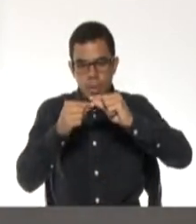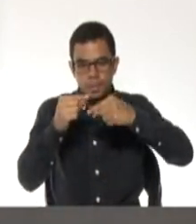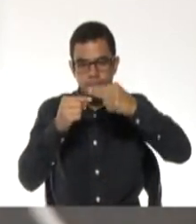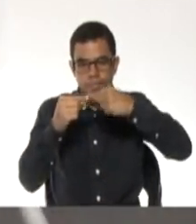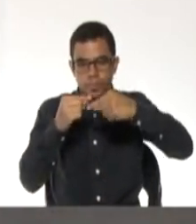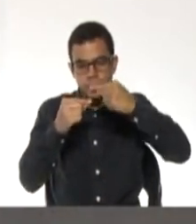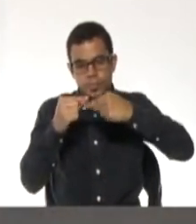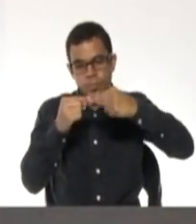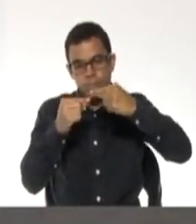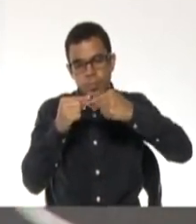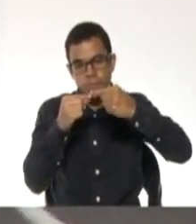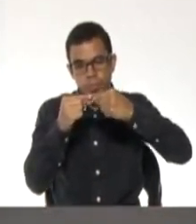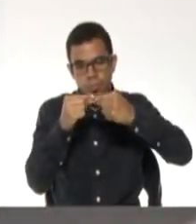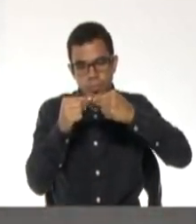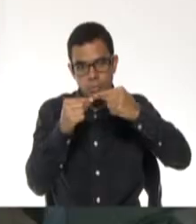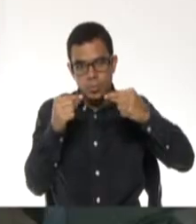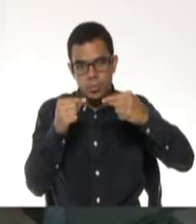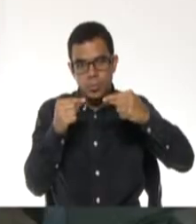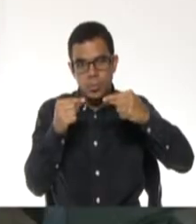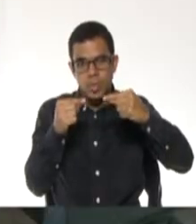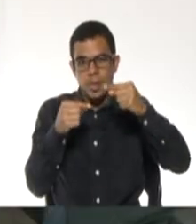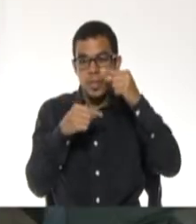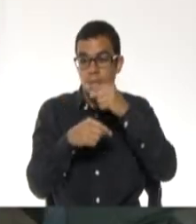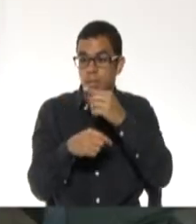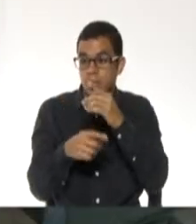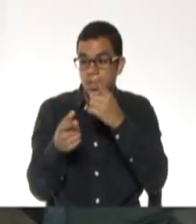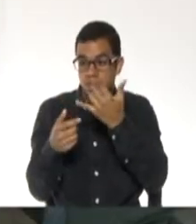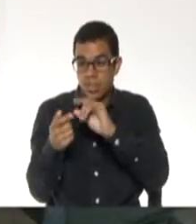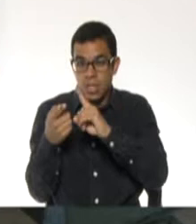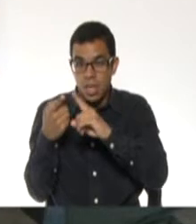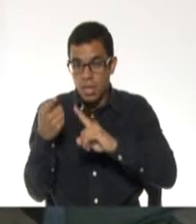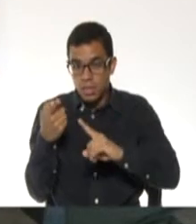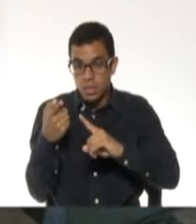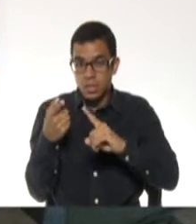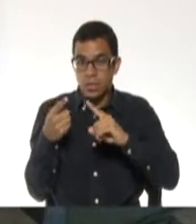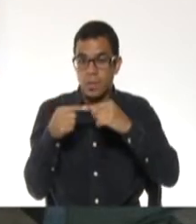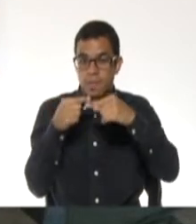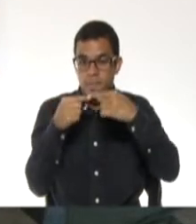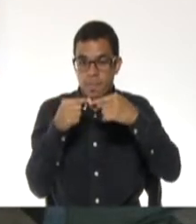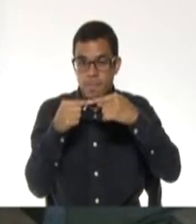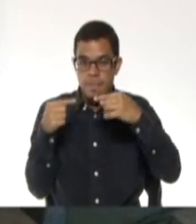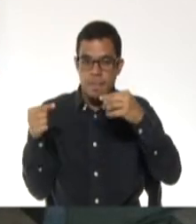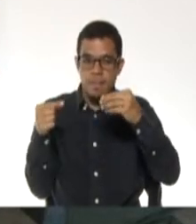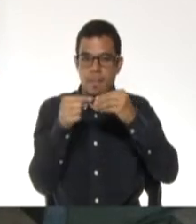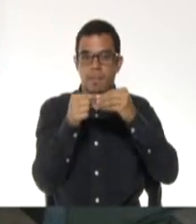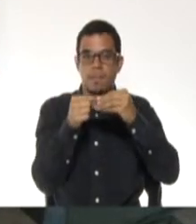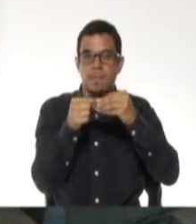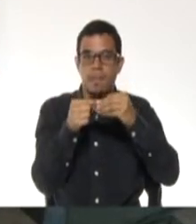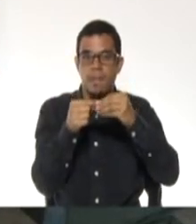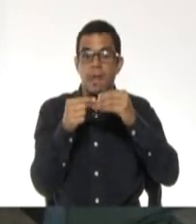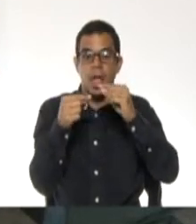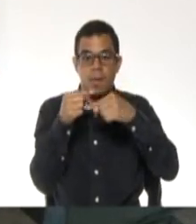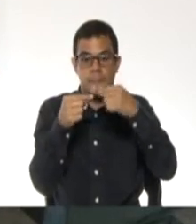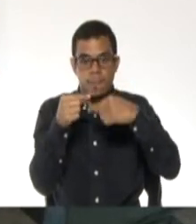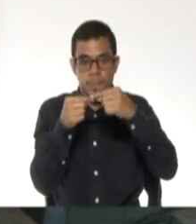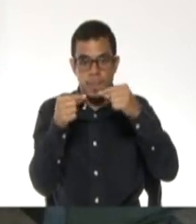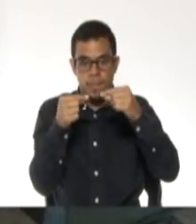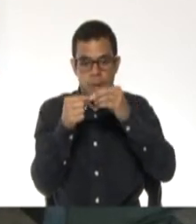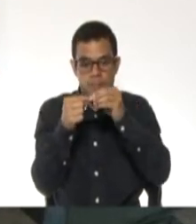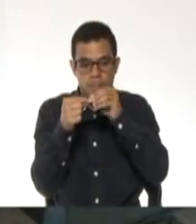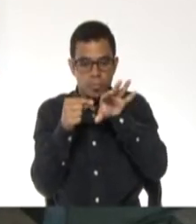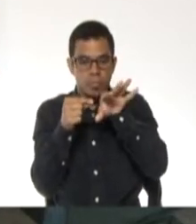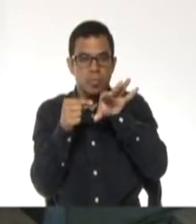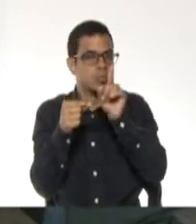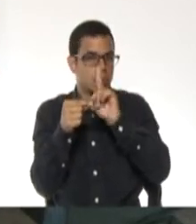enrollar el cable y evitar que, digamos, los filamentos del cable se abran y poder